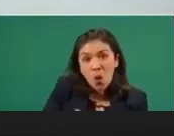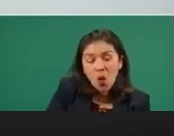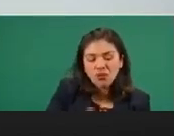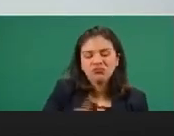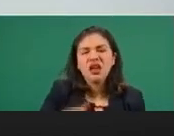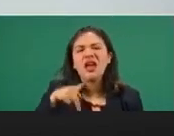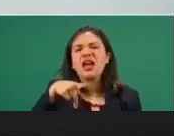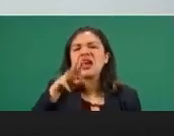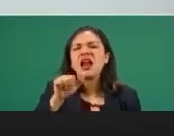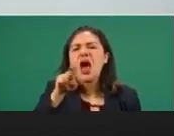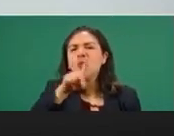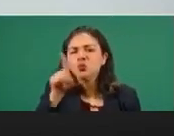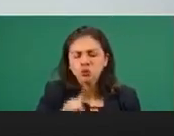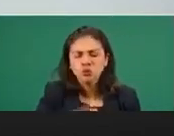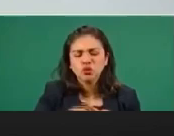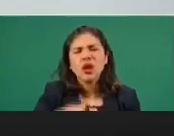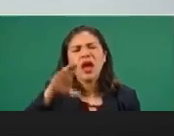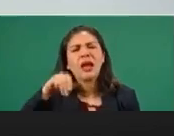Krause ni Aguilar Camín.